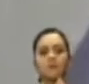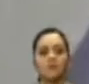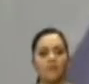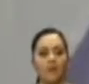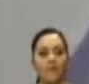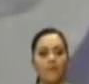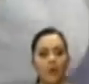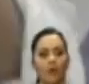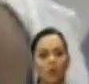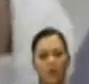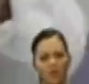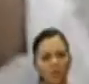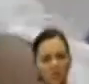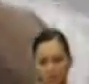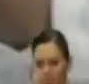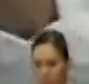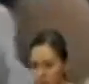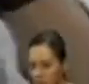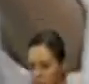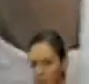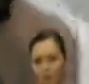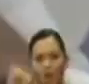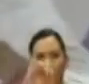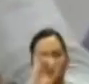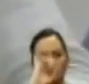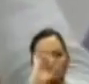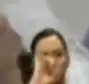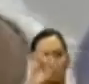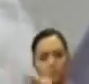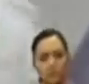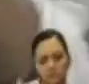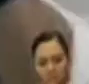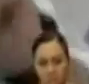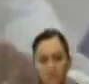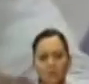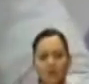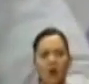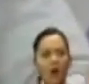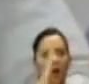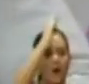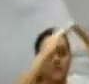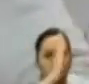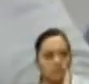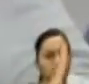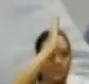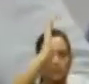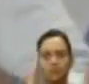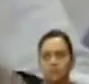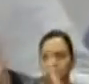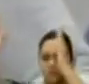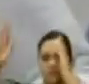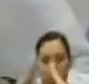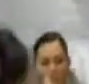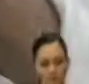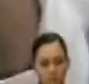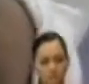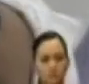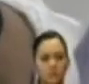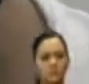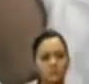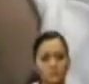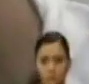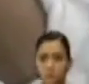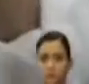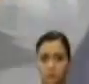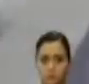piscinas, jardines y la casa, ¿no? Dos bloques de casa, básicamente. Entonces, y ahí eso se paga,